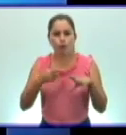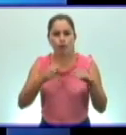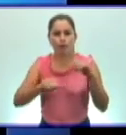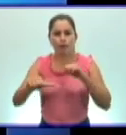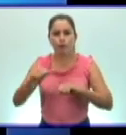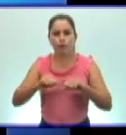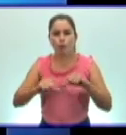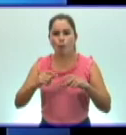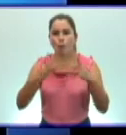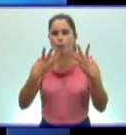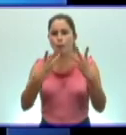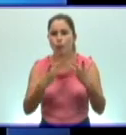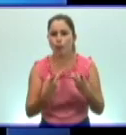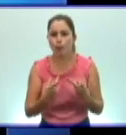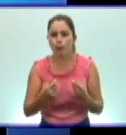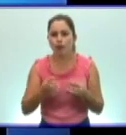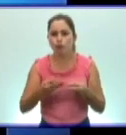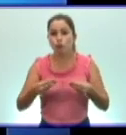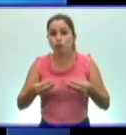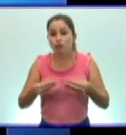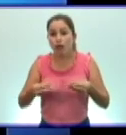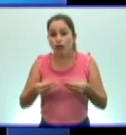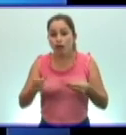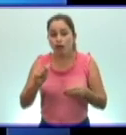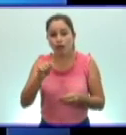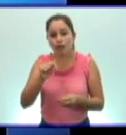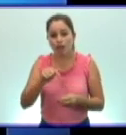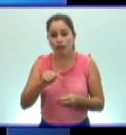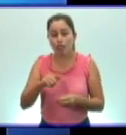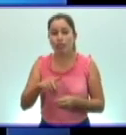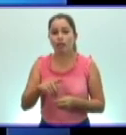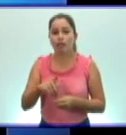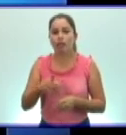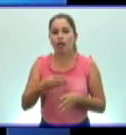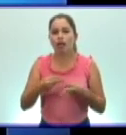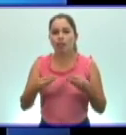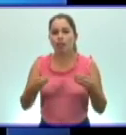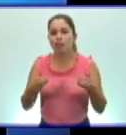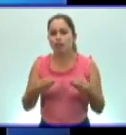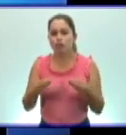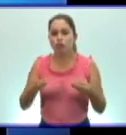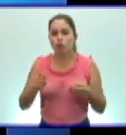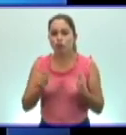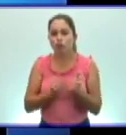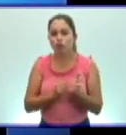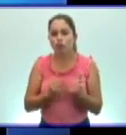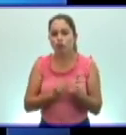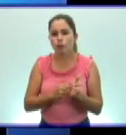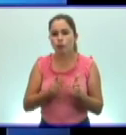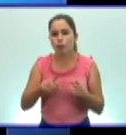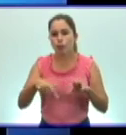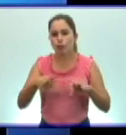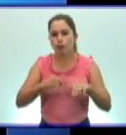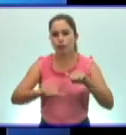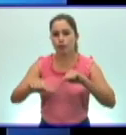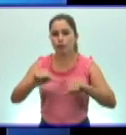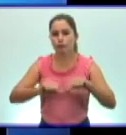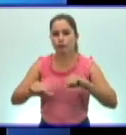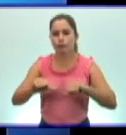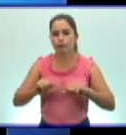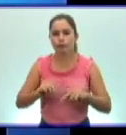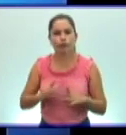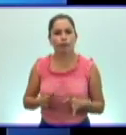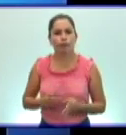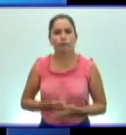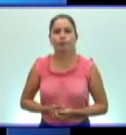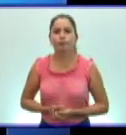la cantidad de sustancia que hay de esta disolución, es decir, de este soluto en esta disolución. Y por último,